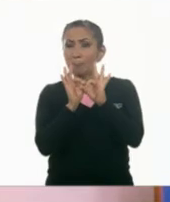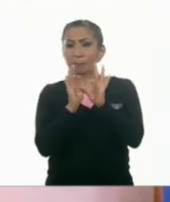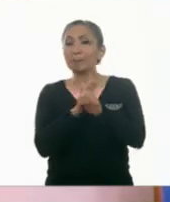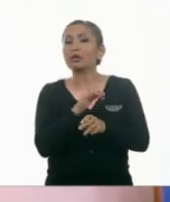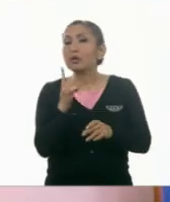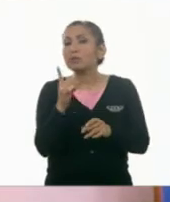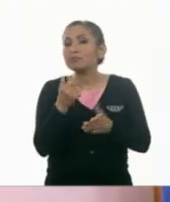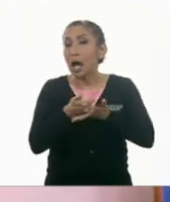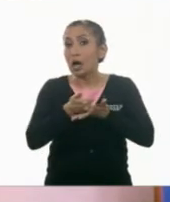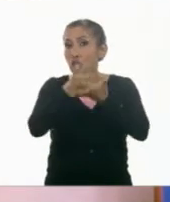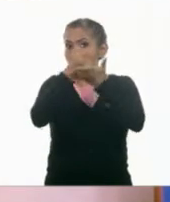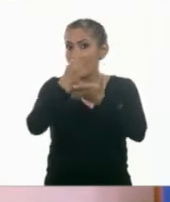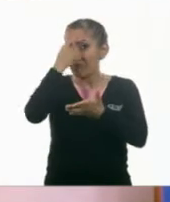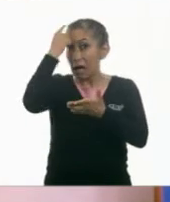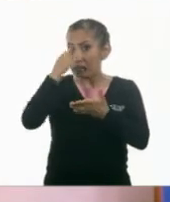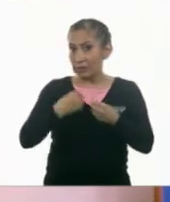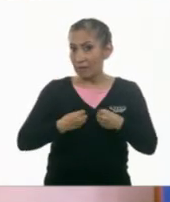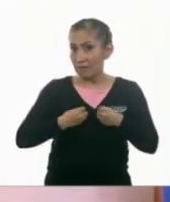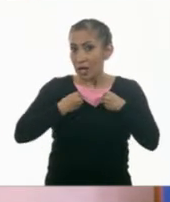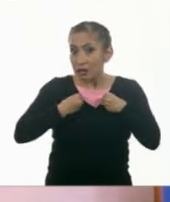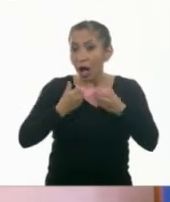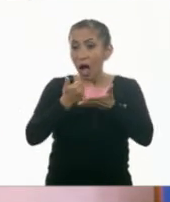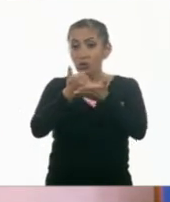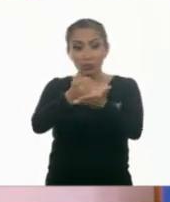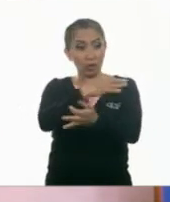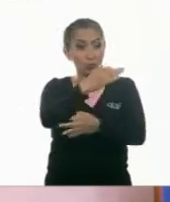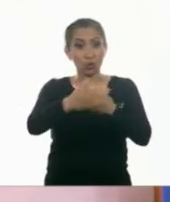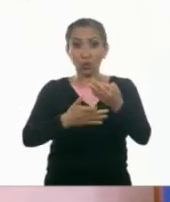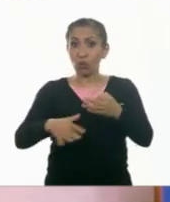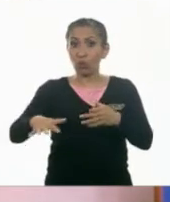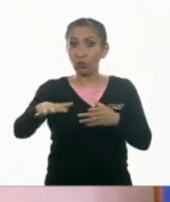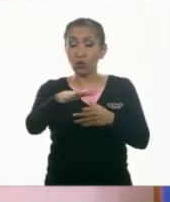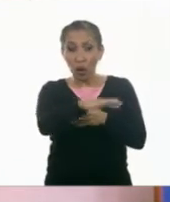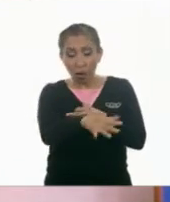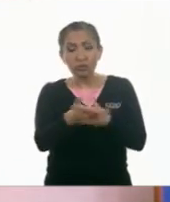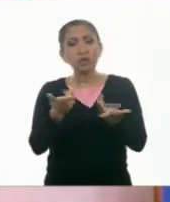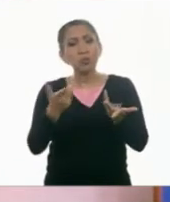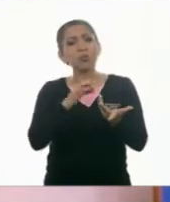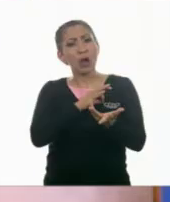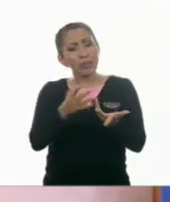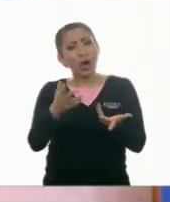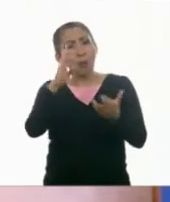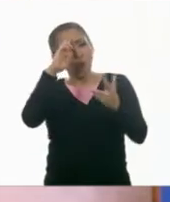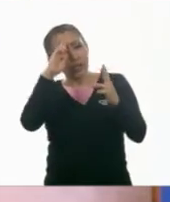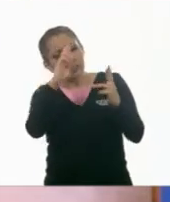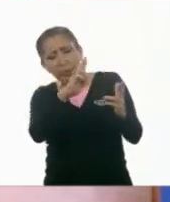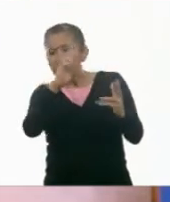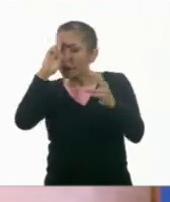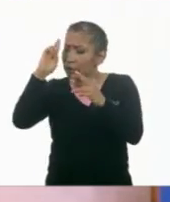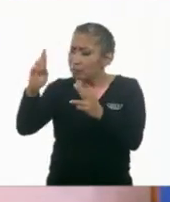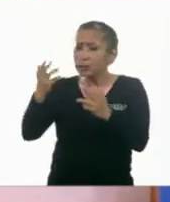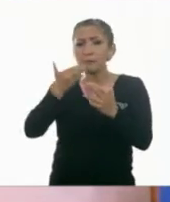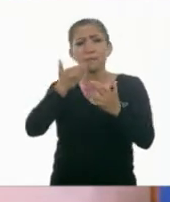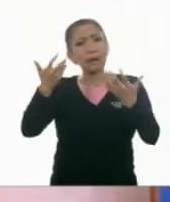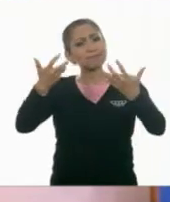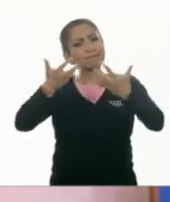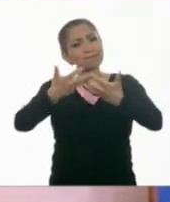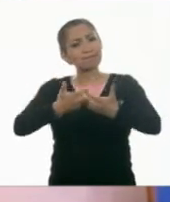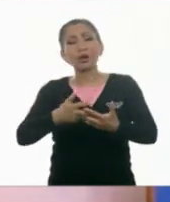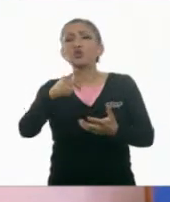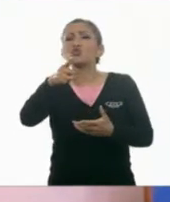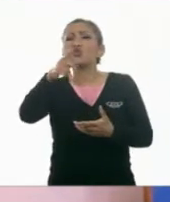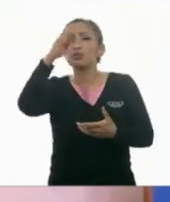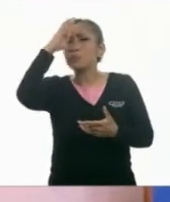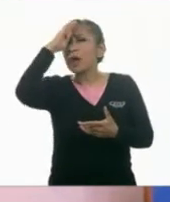porque nos facilitan la vida, nos ayudan a todos y todas y nos permiten convivir con respeto y armonía. ¿Tú